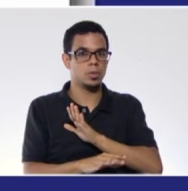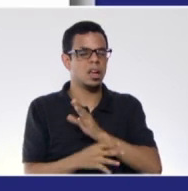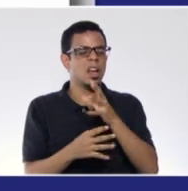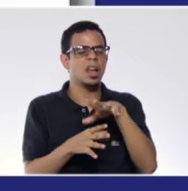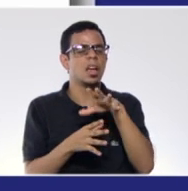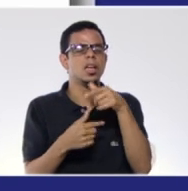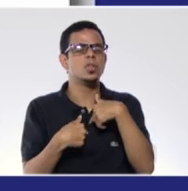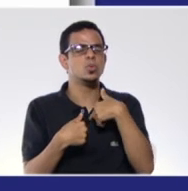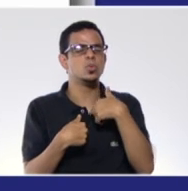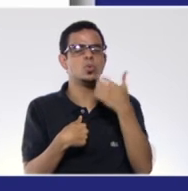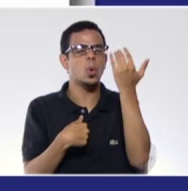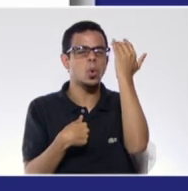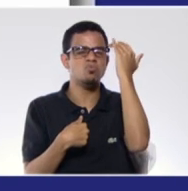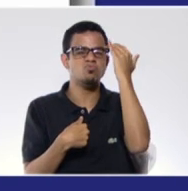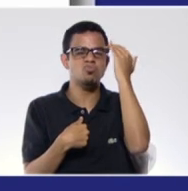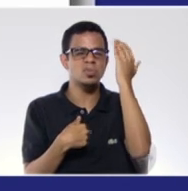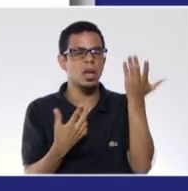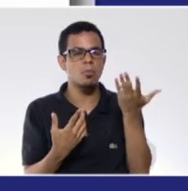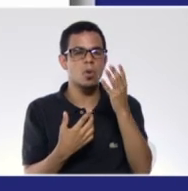por ecuaciones?